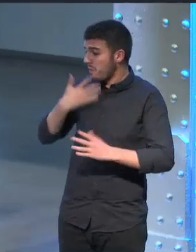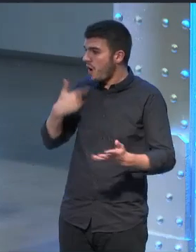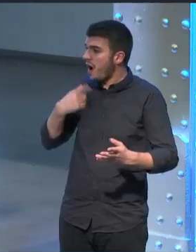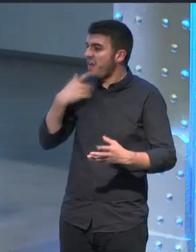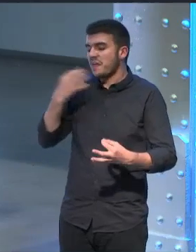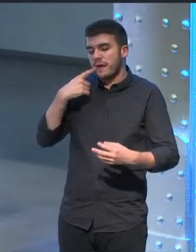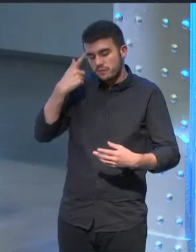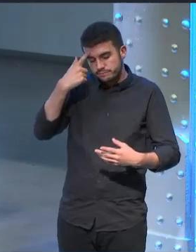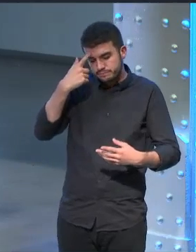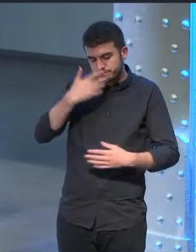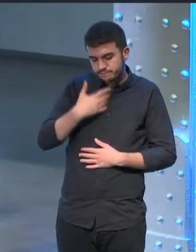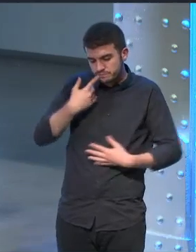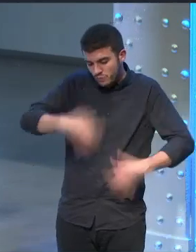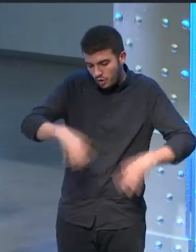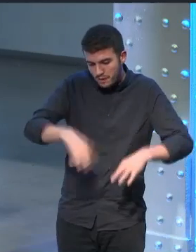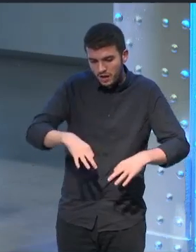Exacto.